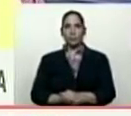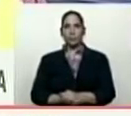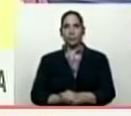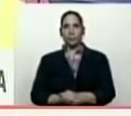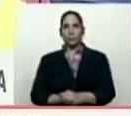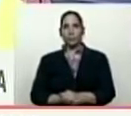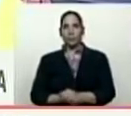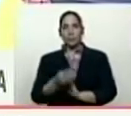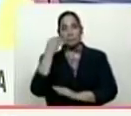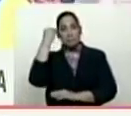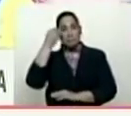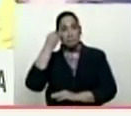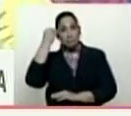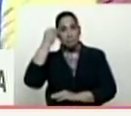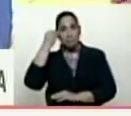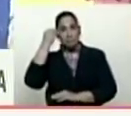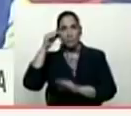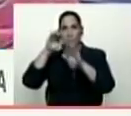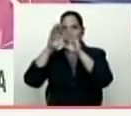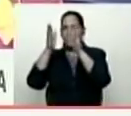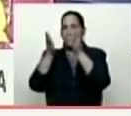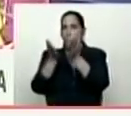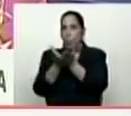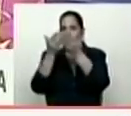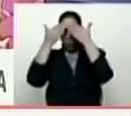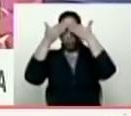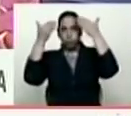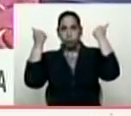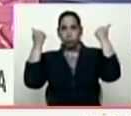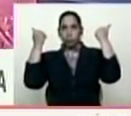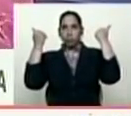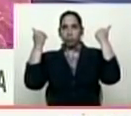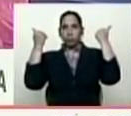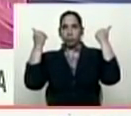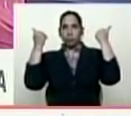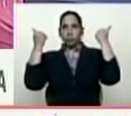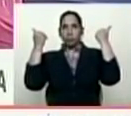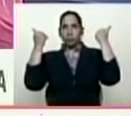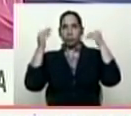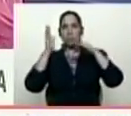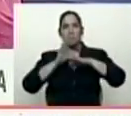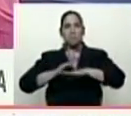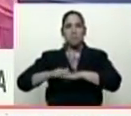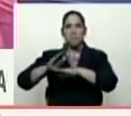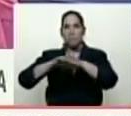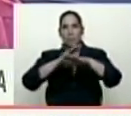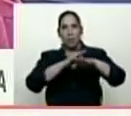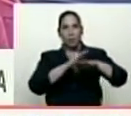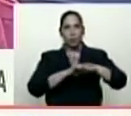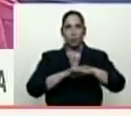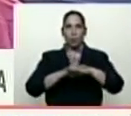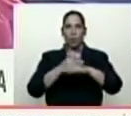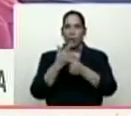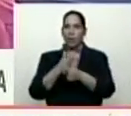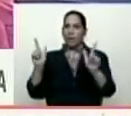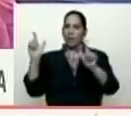De creer que el mundo se le olvidó, que fue lo que ocurrió para la liberación de